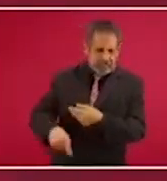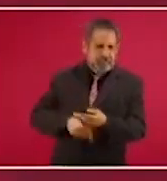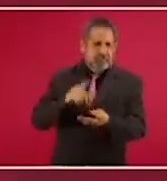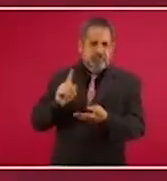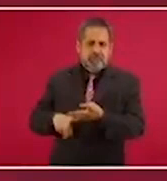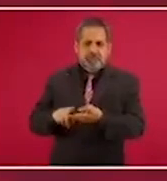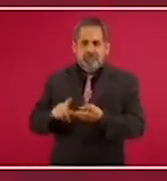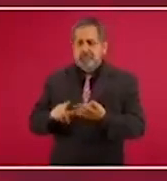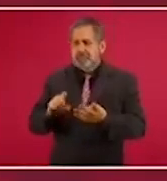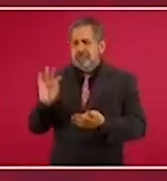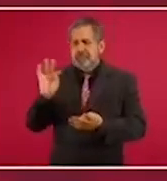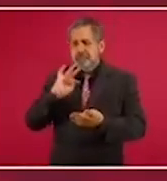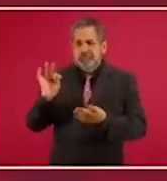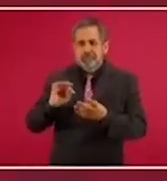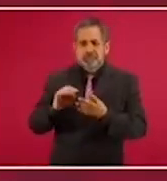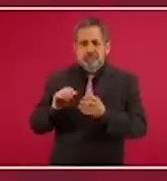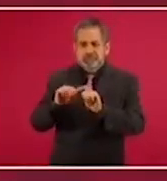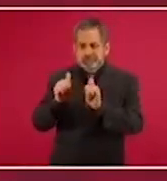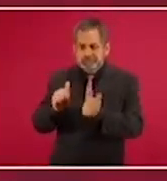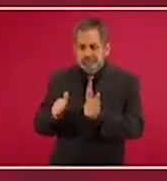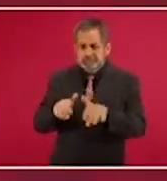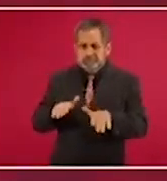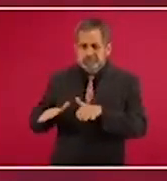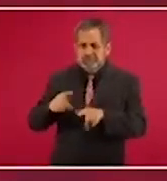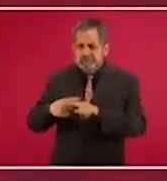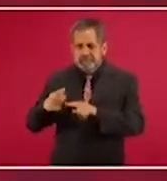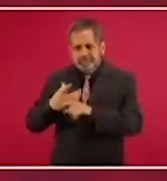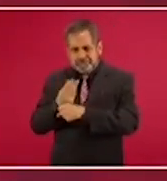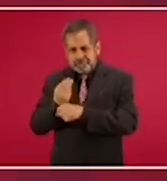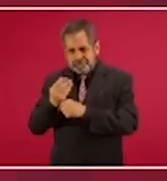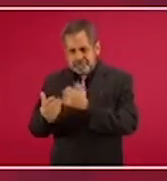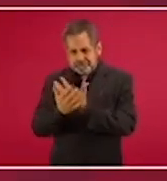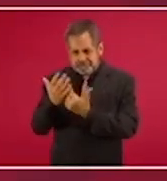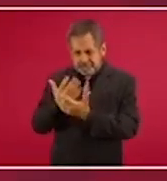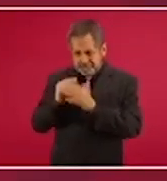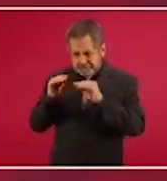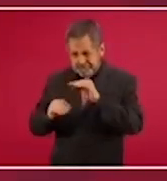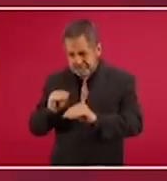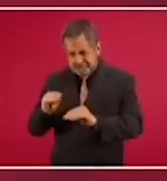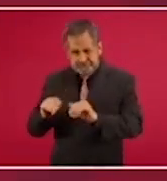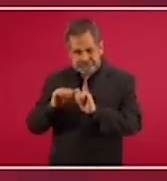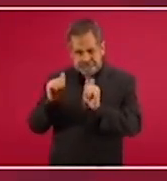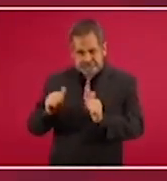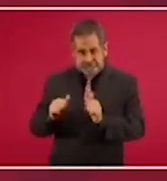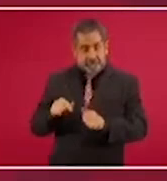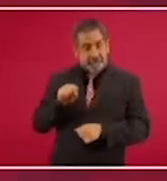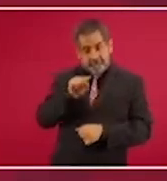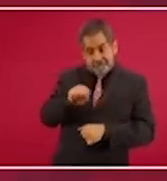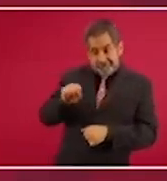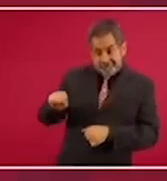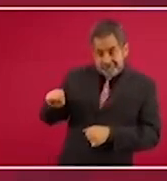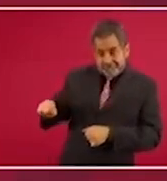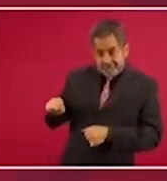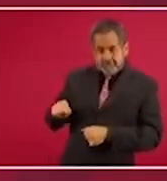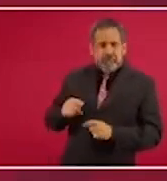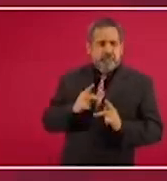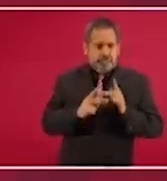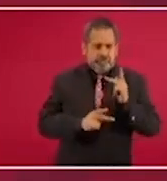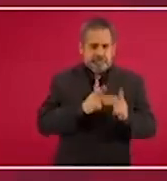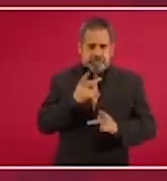los que se dedican a las artesanías, vamos a otorgarles créditos.